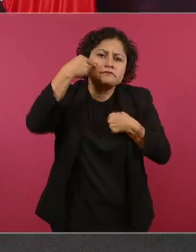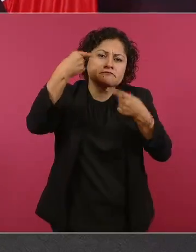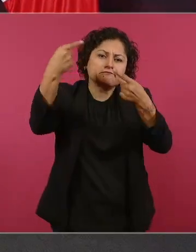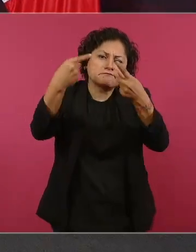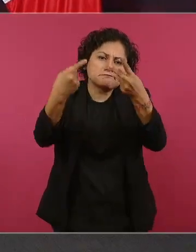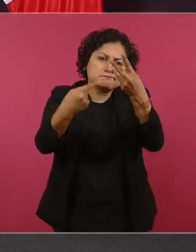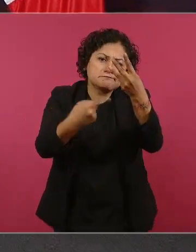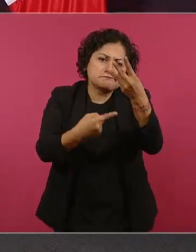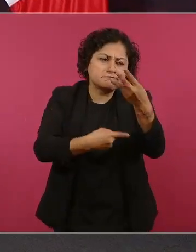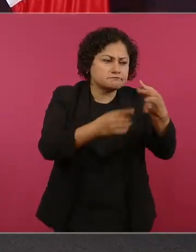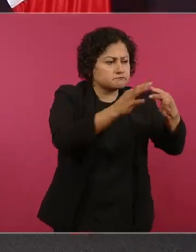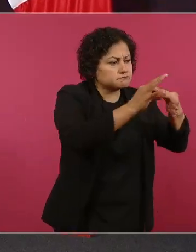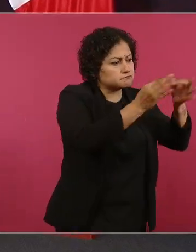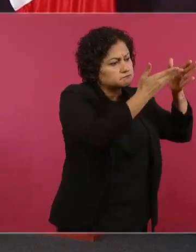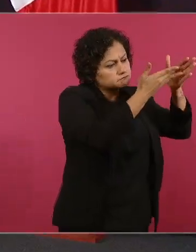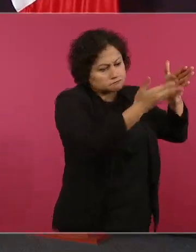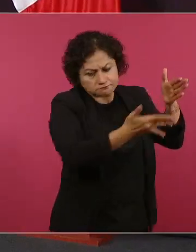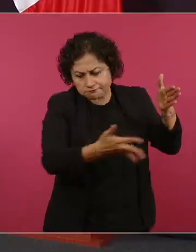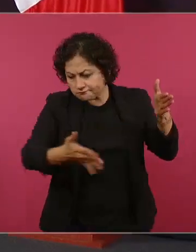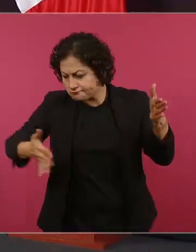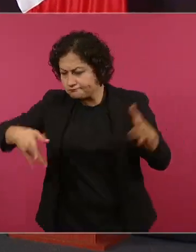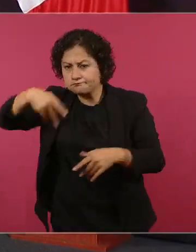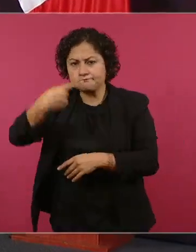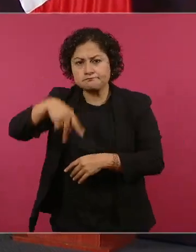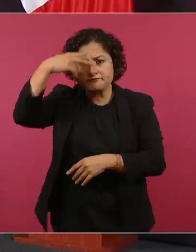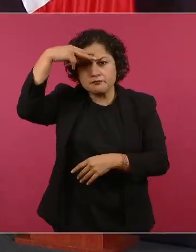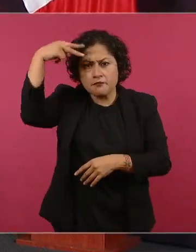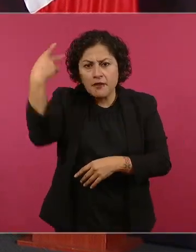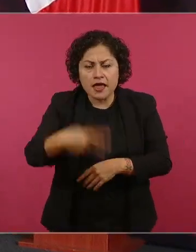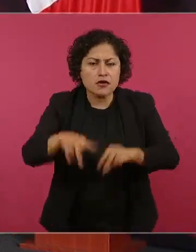tejemaneje de la política en México,